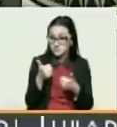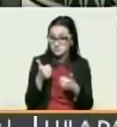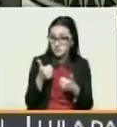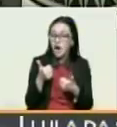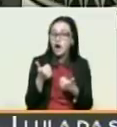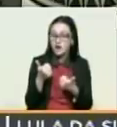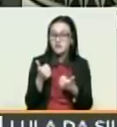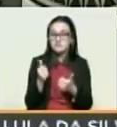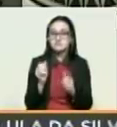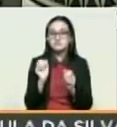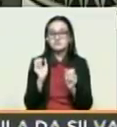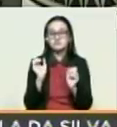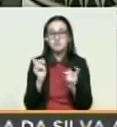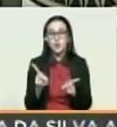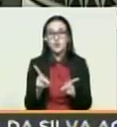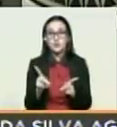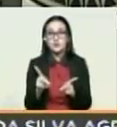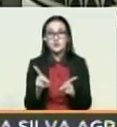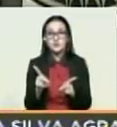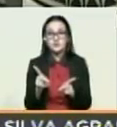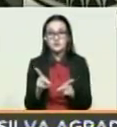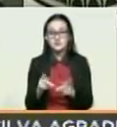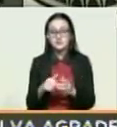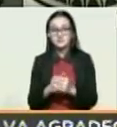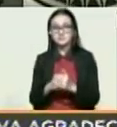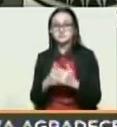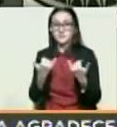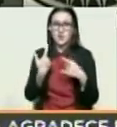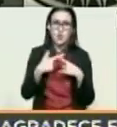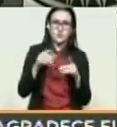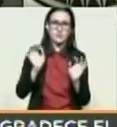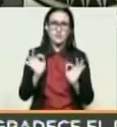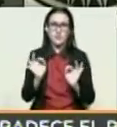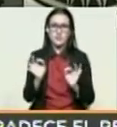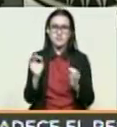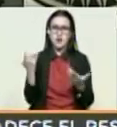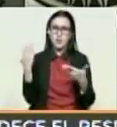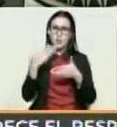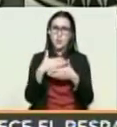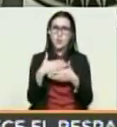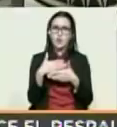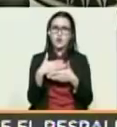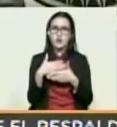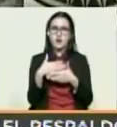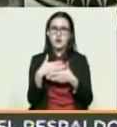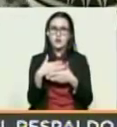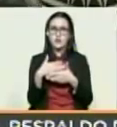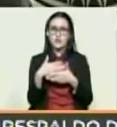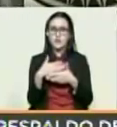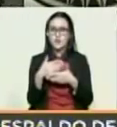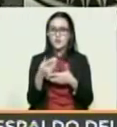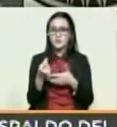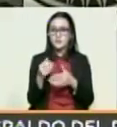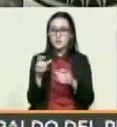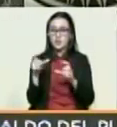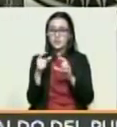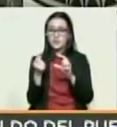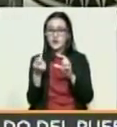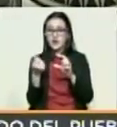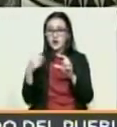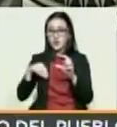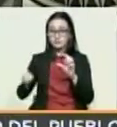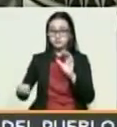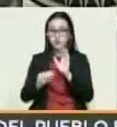un elemento en este esquema que es distinto aquí se procede el bloqueo previo de los fondos que la persona está colocando en la